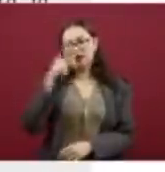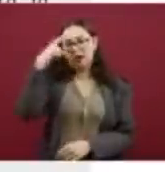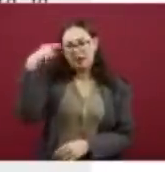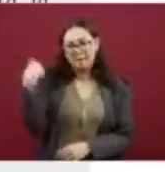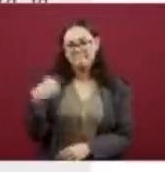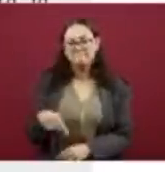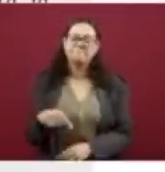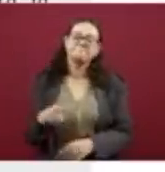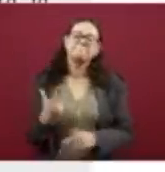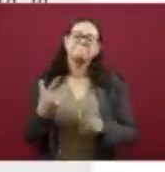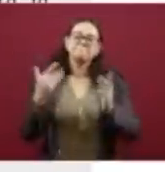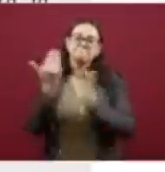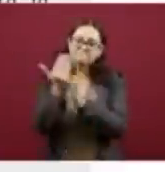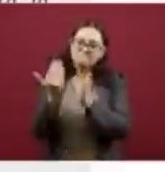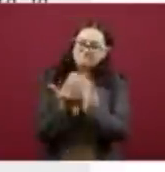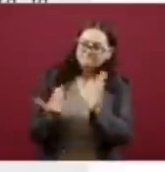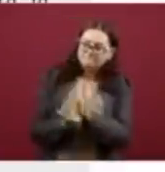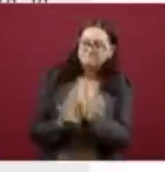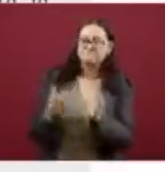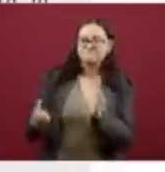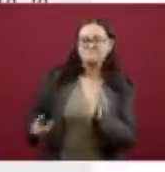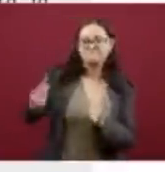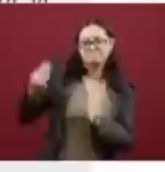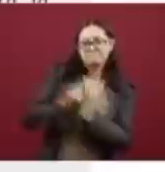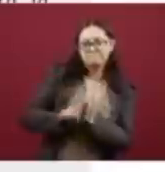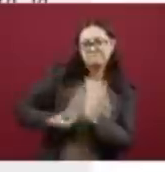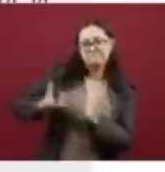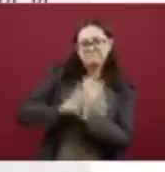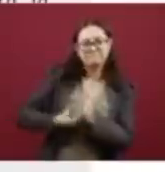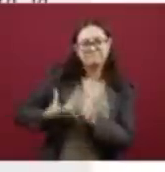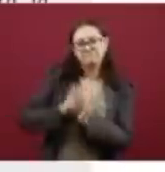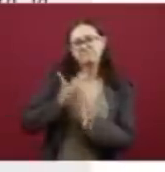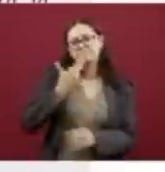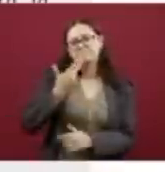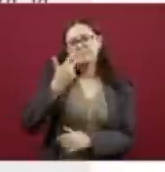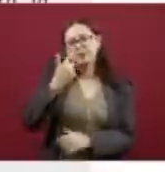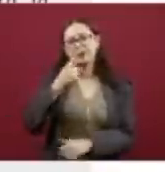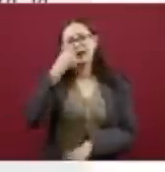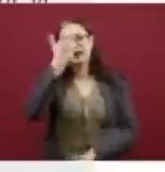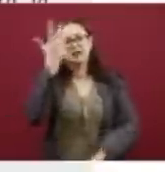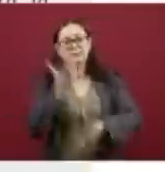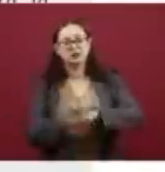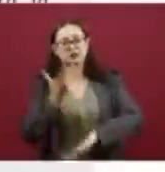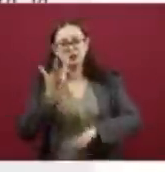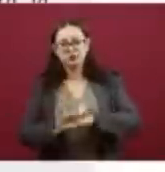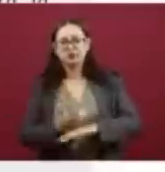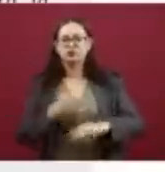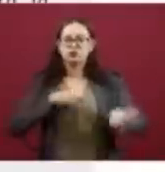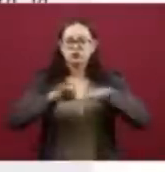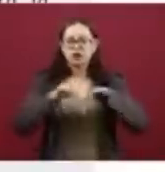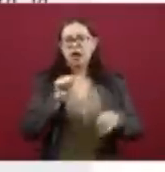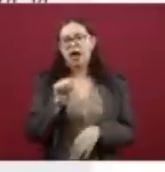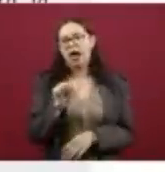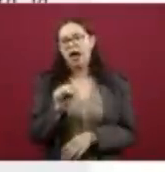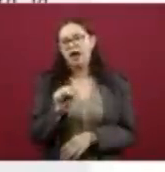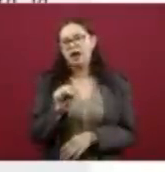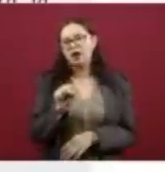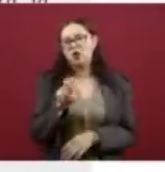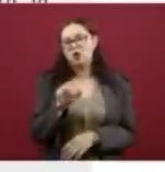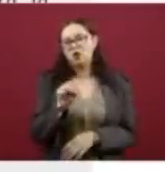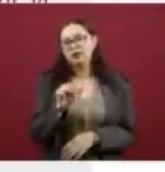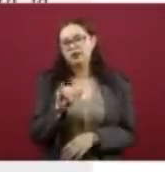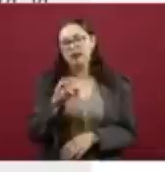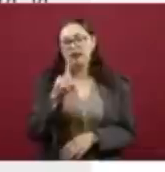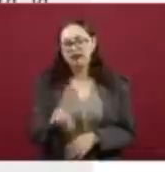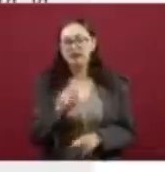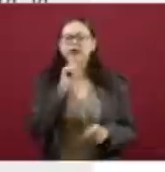del mecanismo. En eso estamos trabajando con la Agencia de los Estados Unidos para el Desarrollo Internacional, lo que es USAID. Estamos trabajando